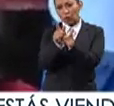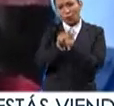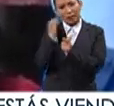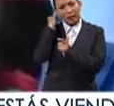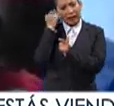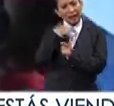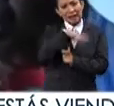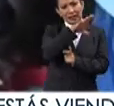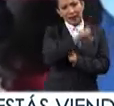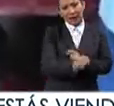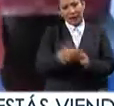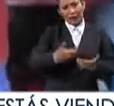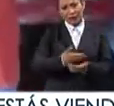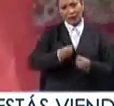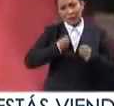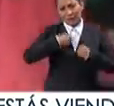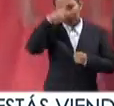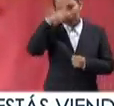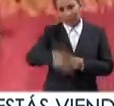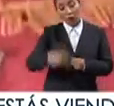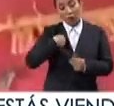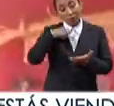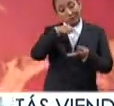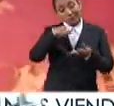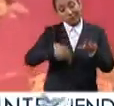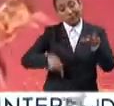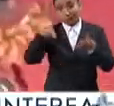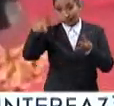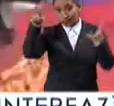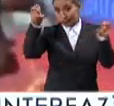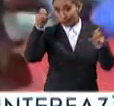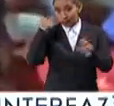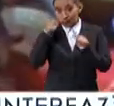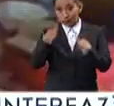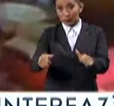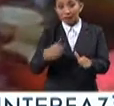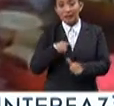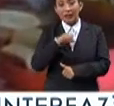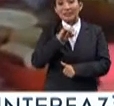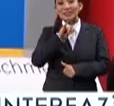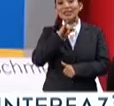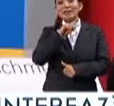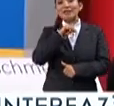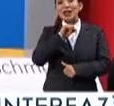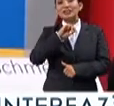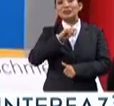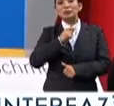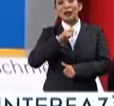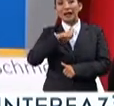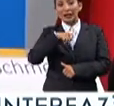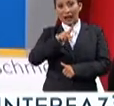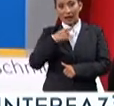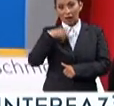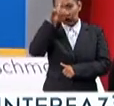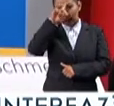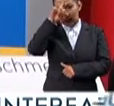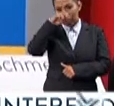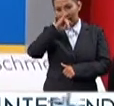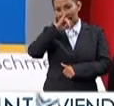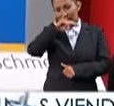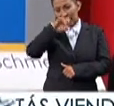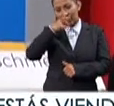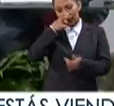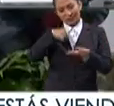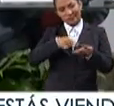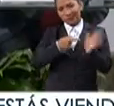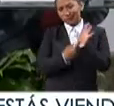y afrodescendiente en el que destacan los indicadores en esta materia civiles makers consejera del ine destacó